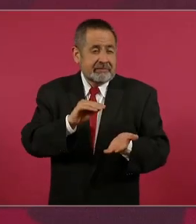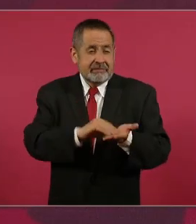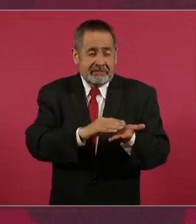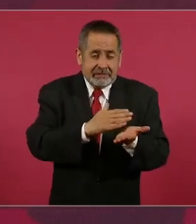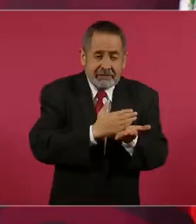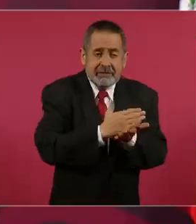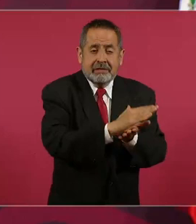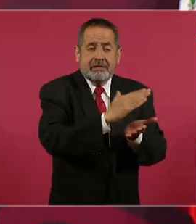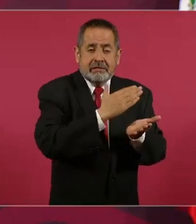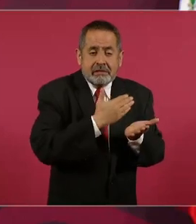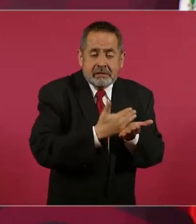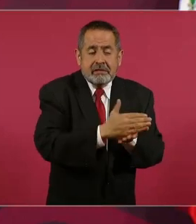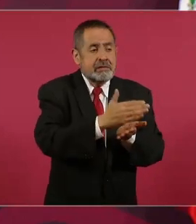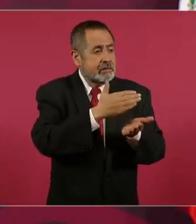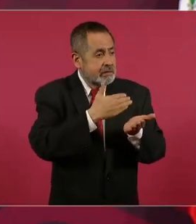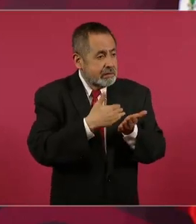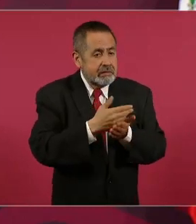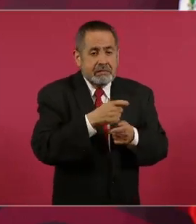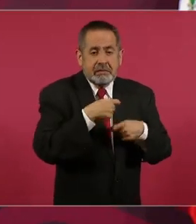La deuda.